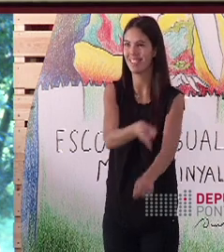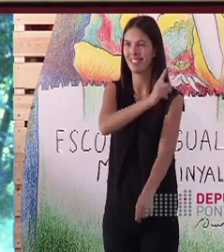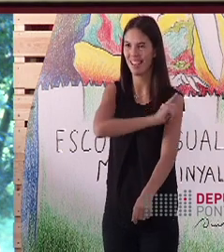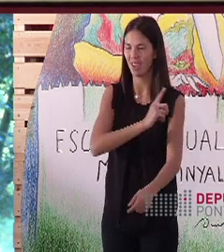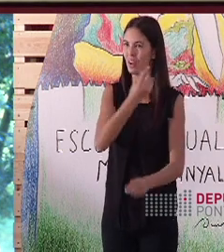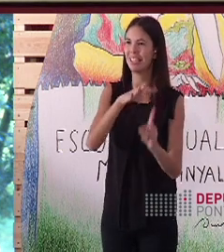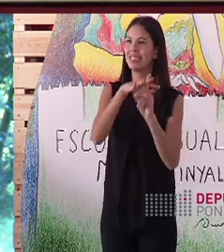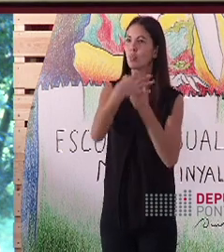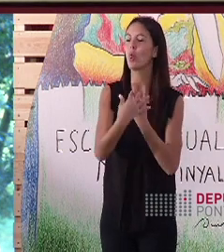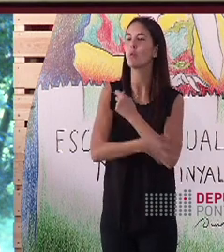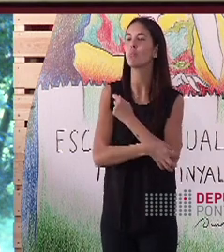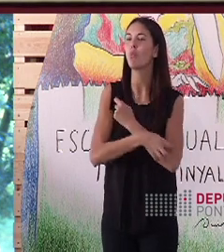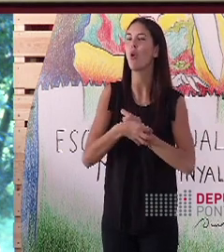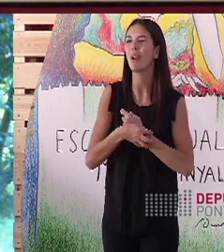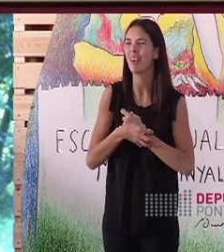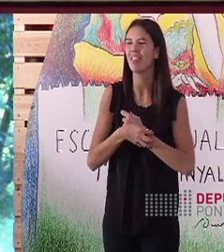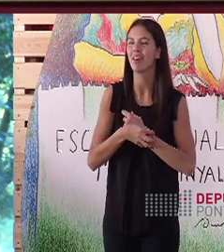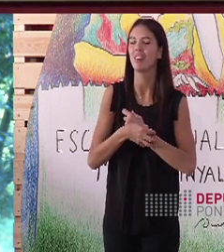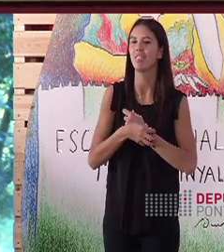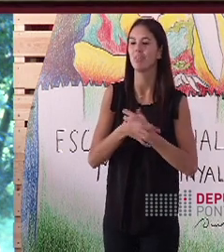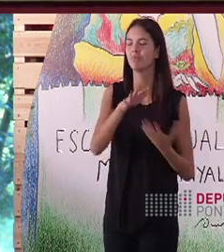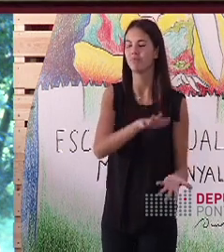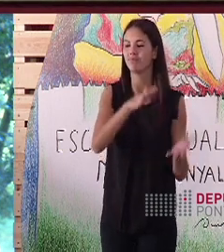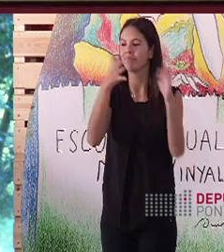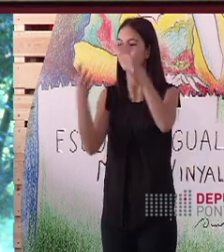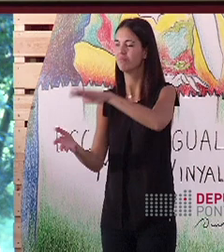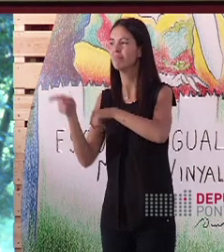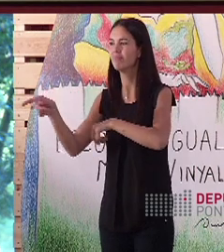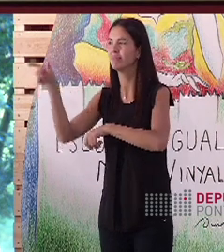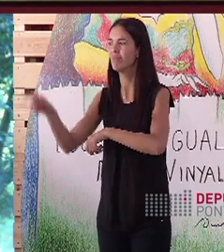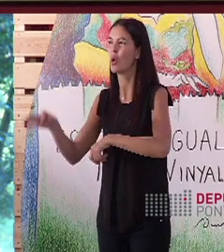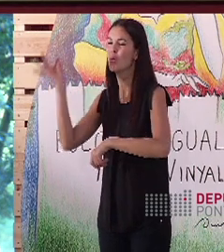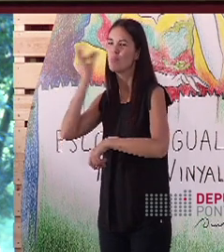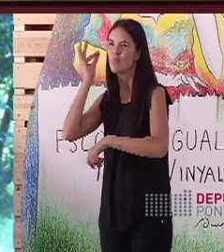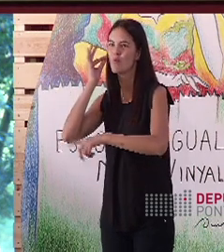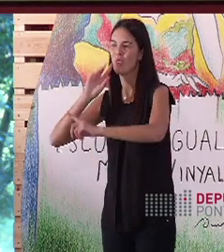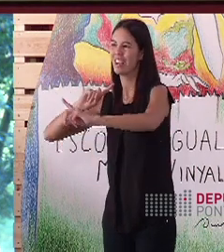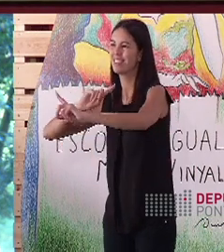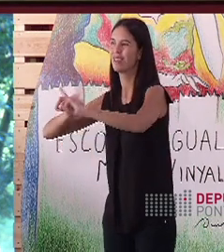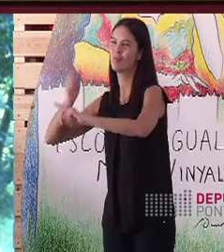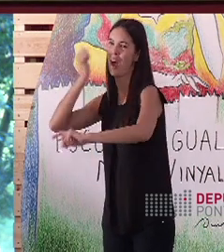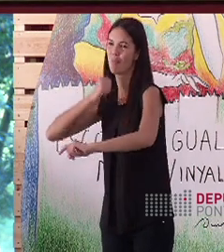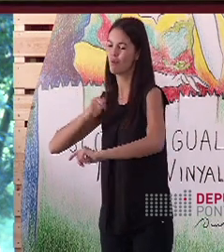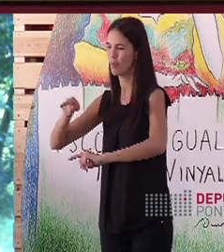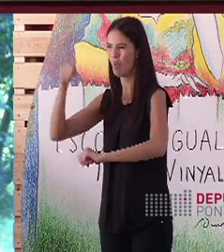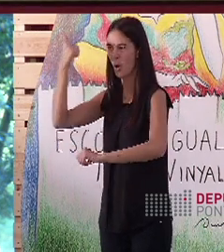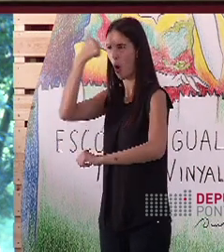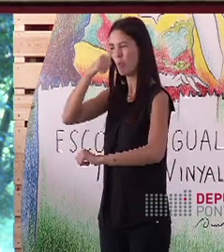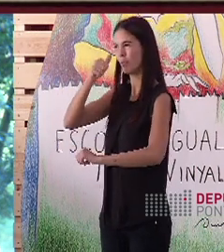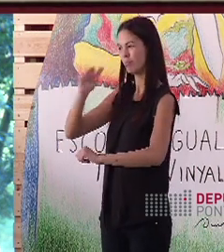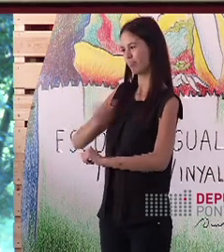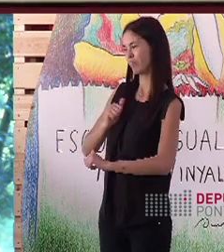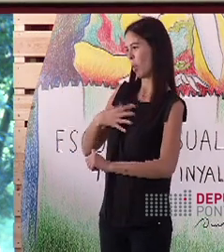en una situación de pobreza para ponerla a disposición sexual de los varones de esa sociedad. Esto es